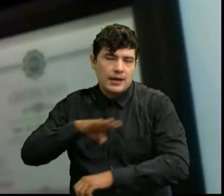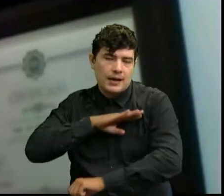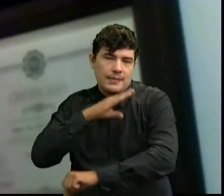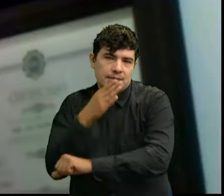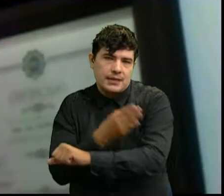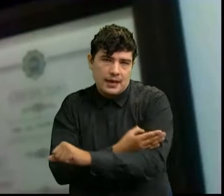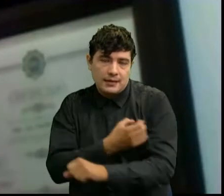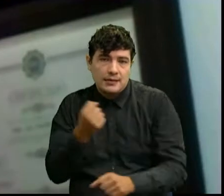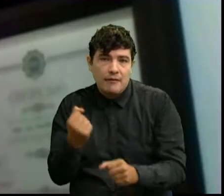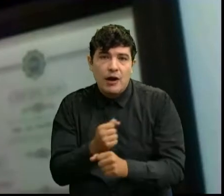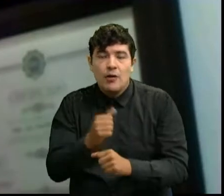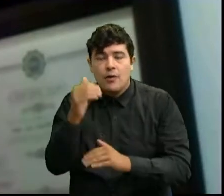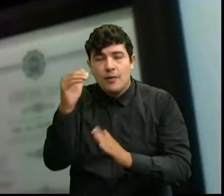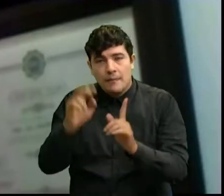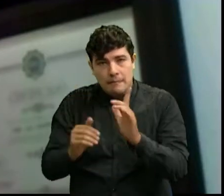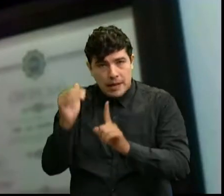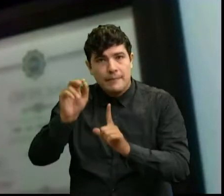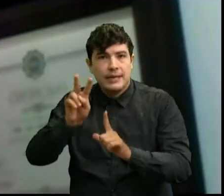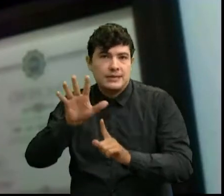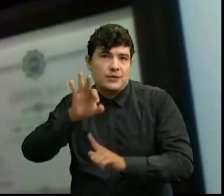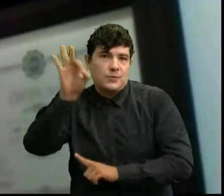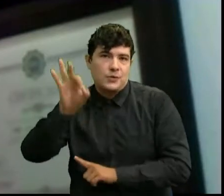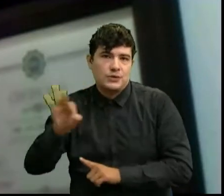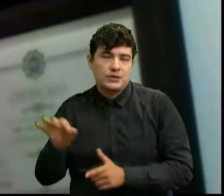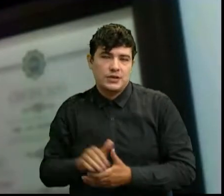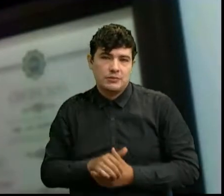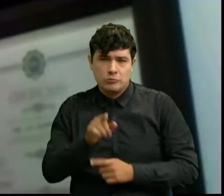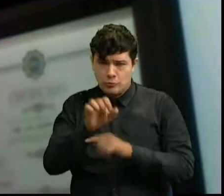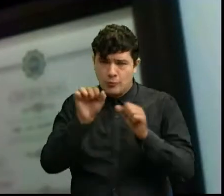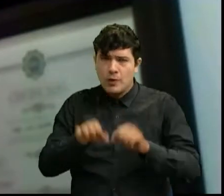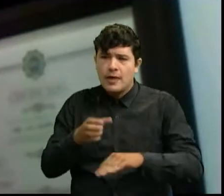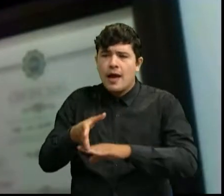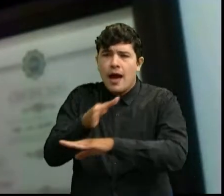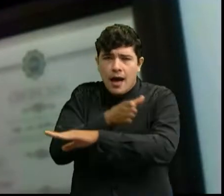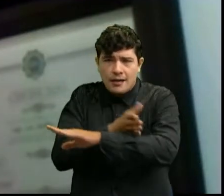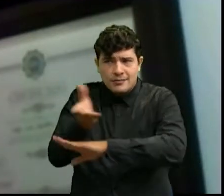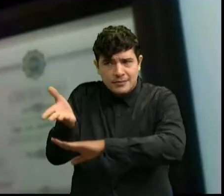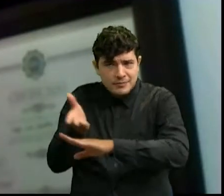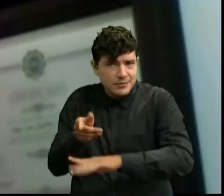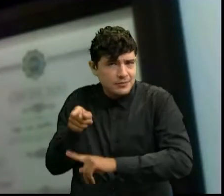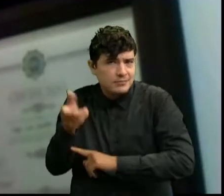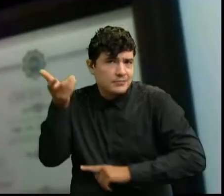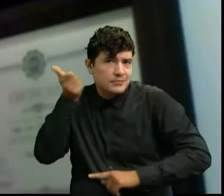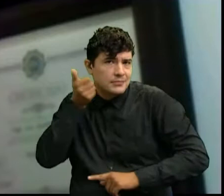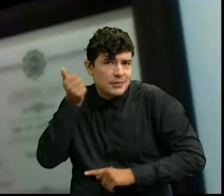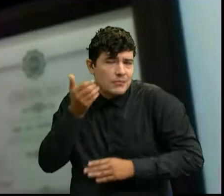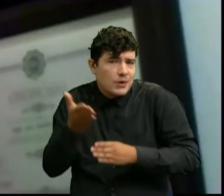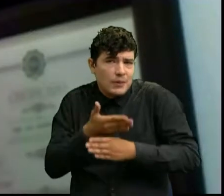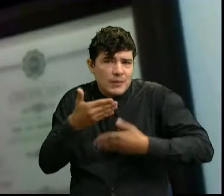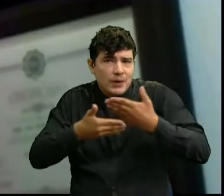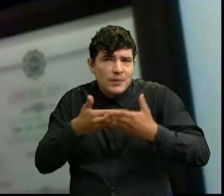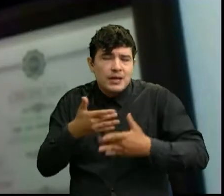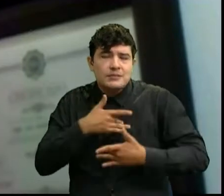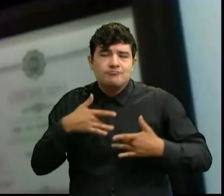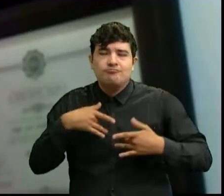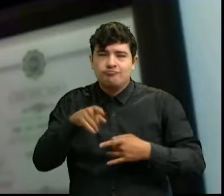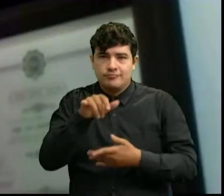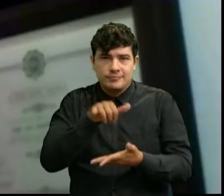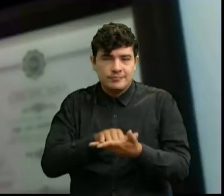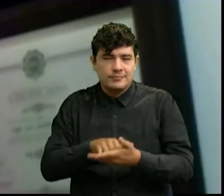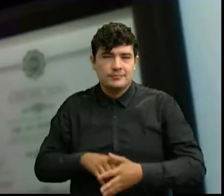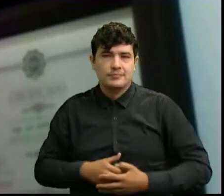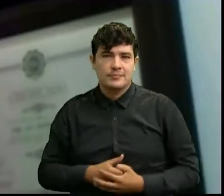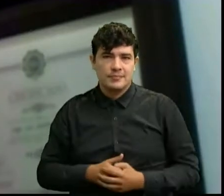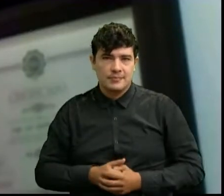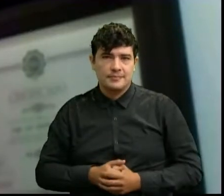puede reclamar tanto en el régimen de ahorro individual con solidaridad como en el régimen de prima media con prestación definida. Lo que tiene que ver